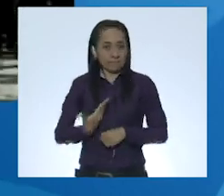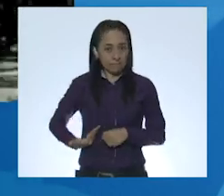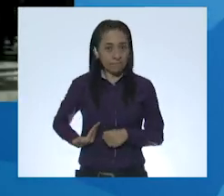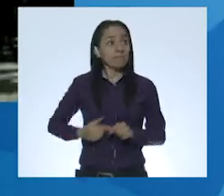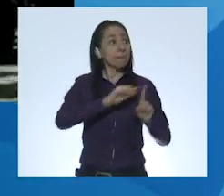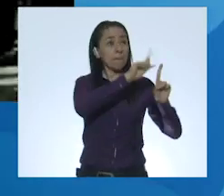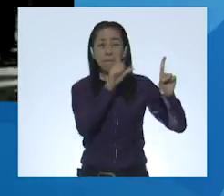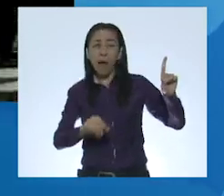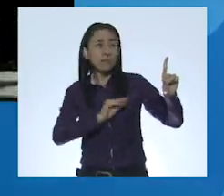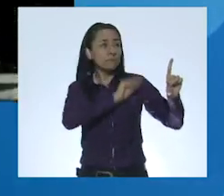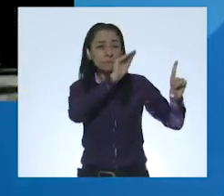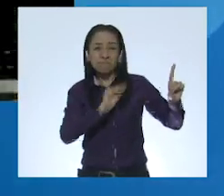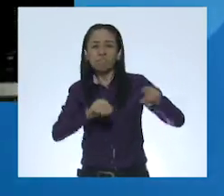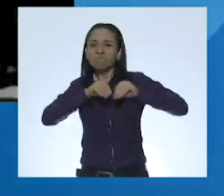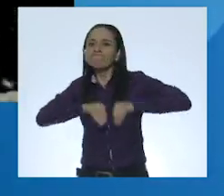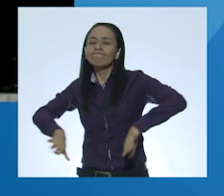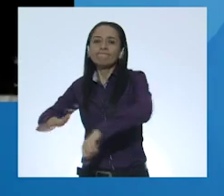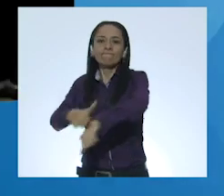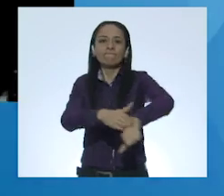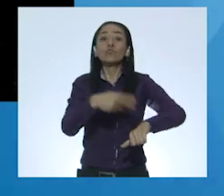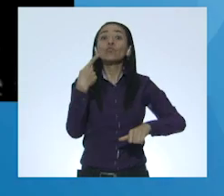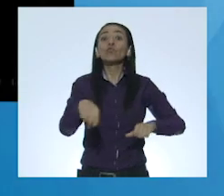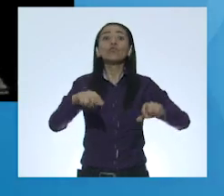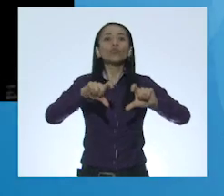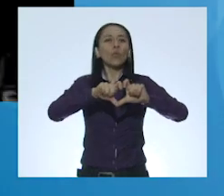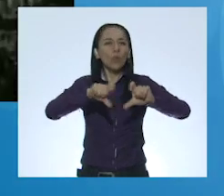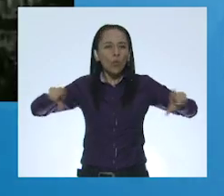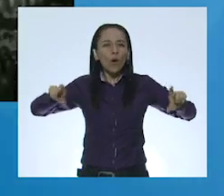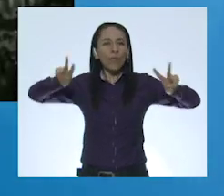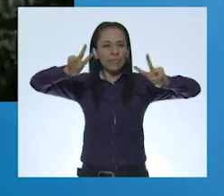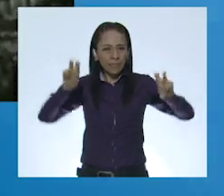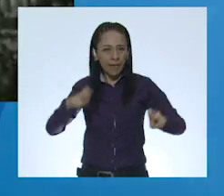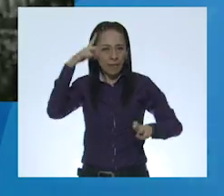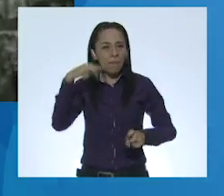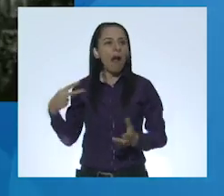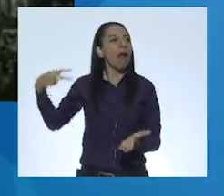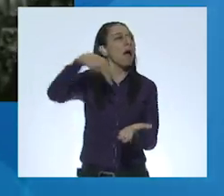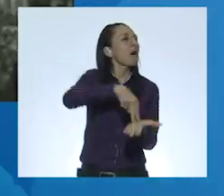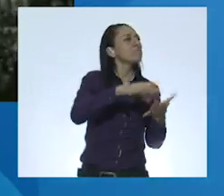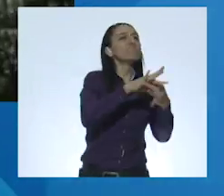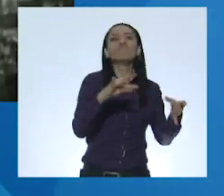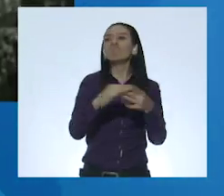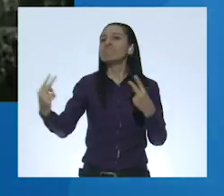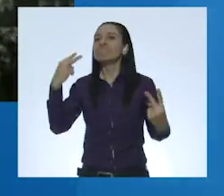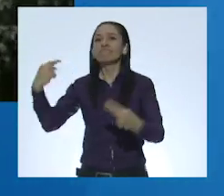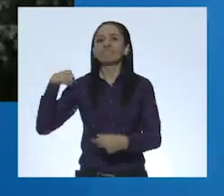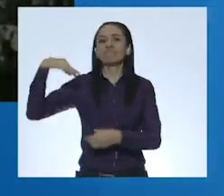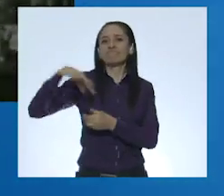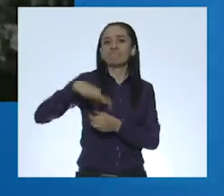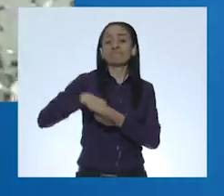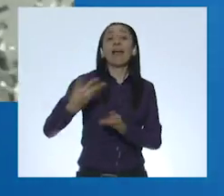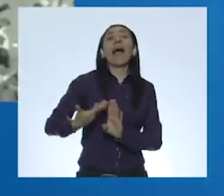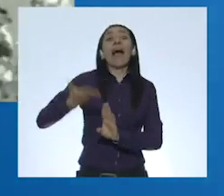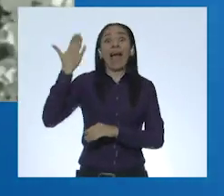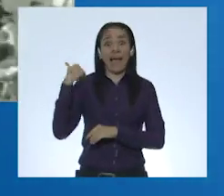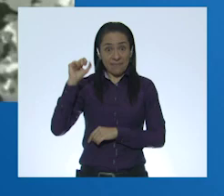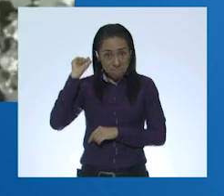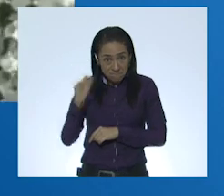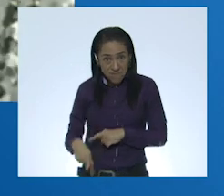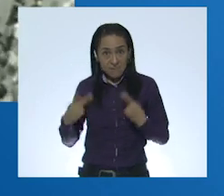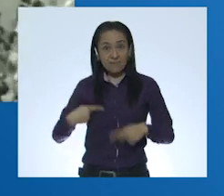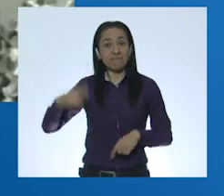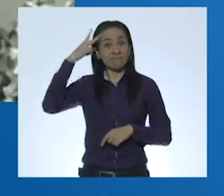población. Su lema de campaña era muy parecido a aquel que el mismo Porfirio Díaz había utilizado para tomar el